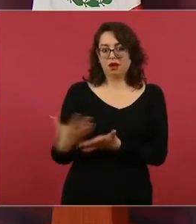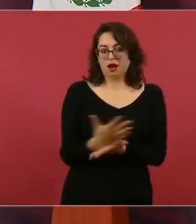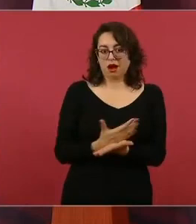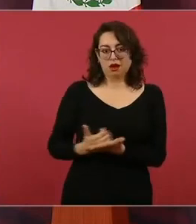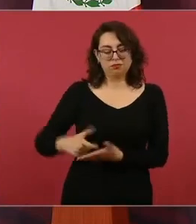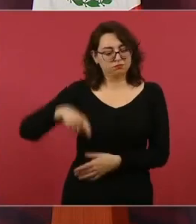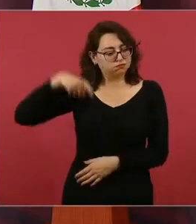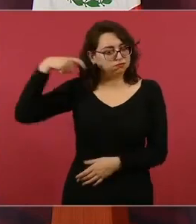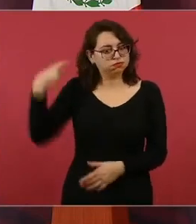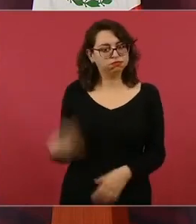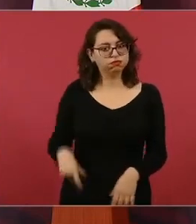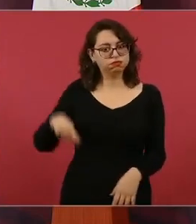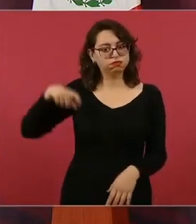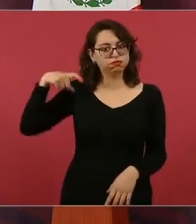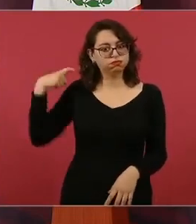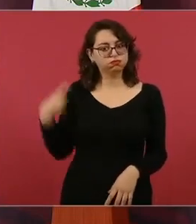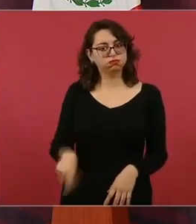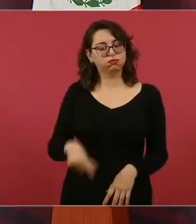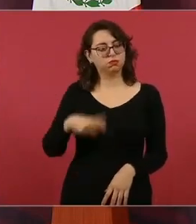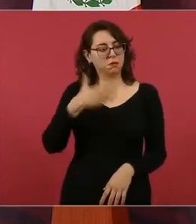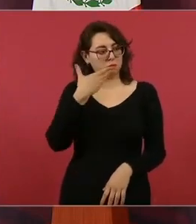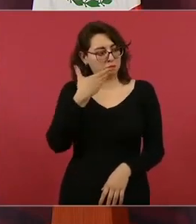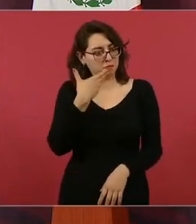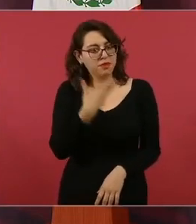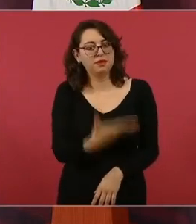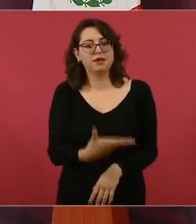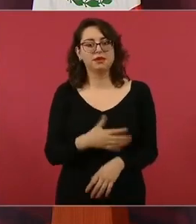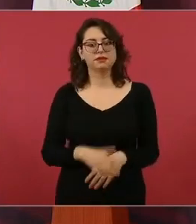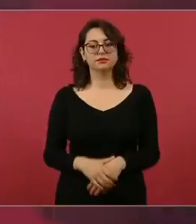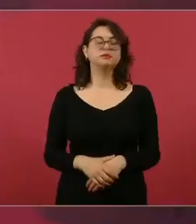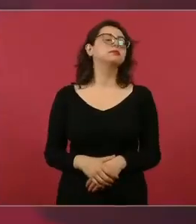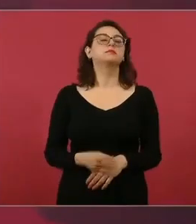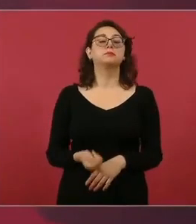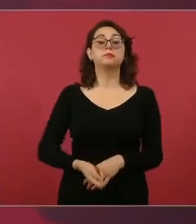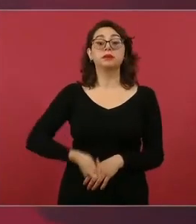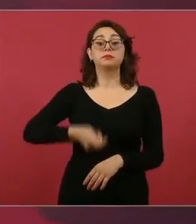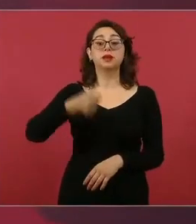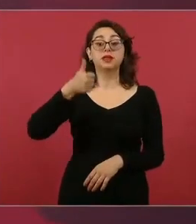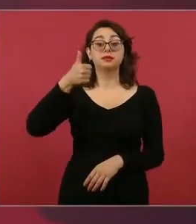habían tenido ese monto de utilidades.